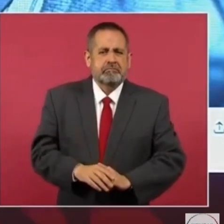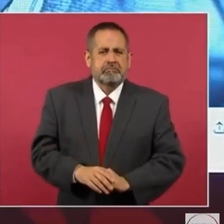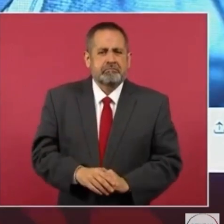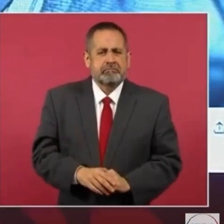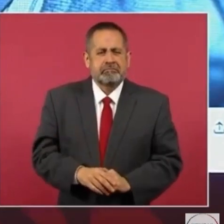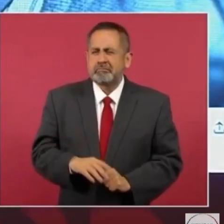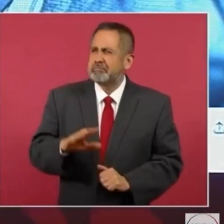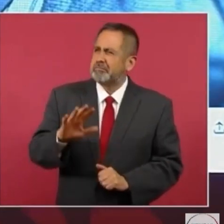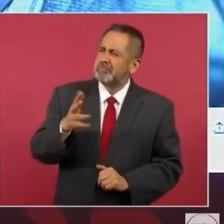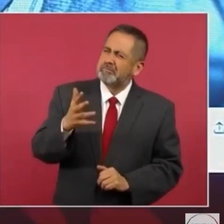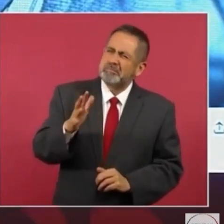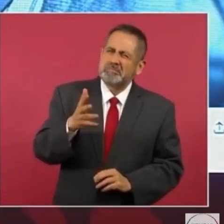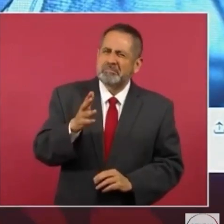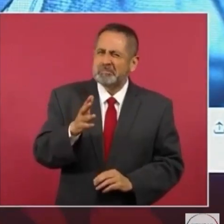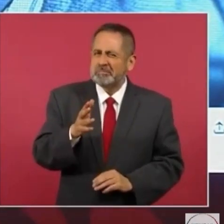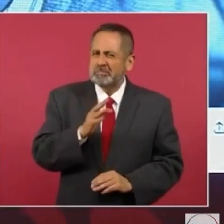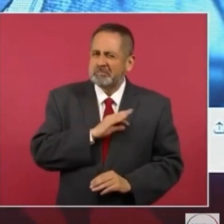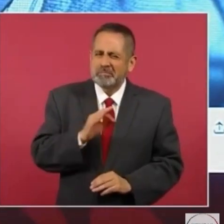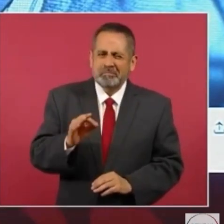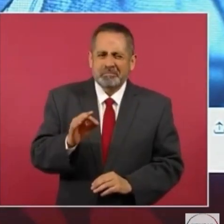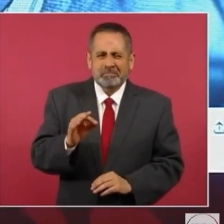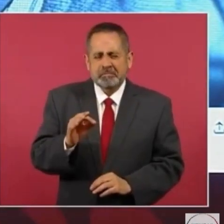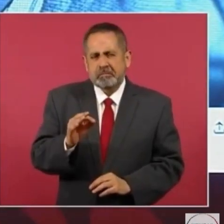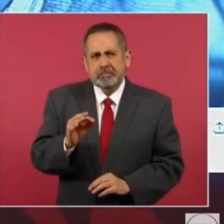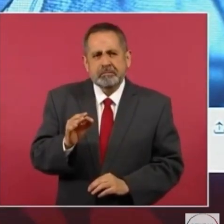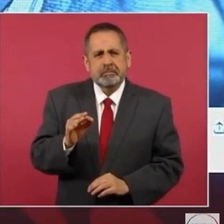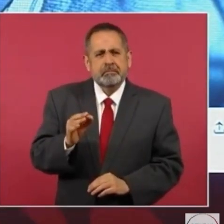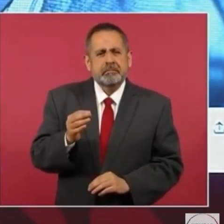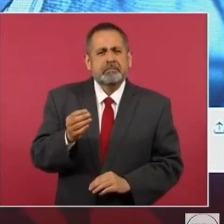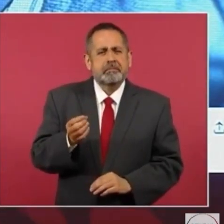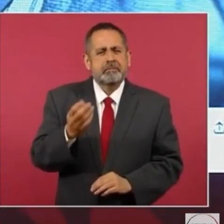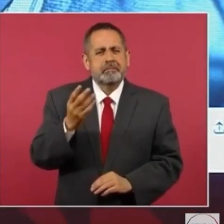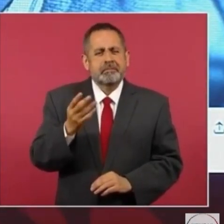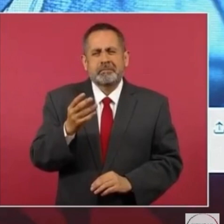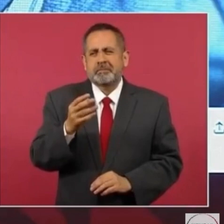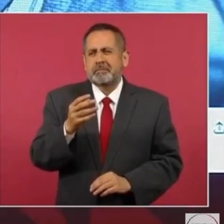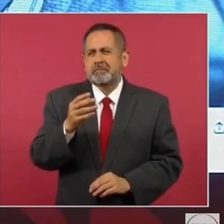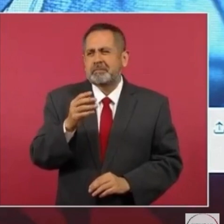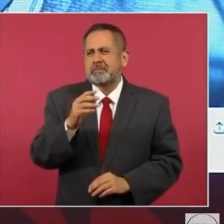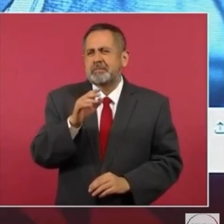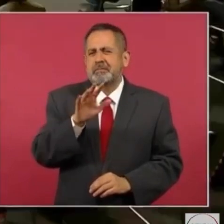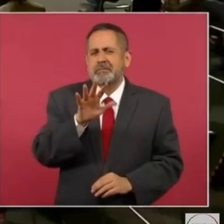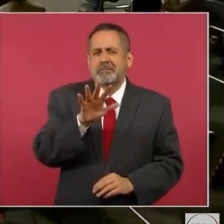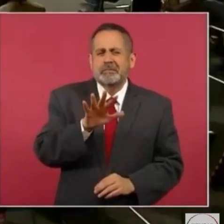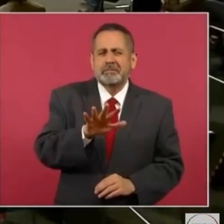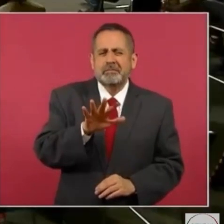va a andar como en